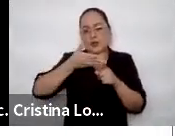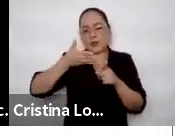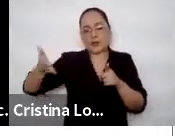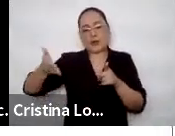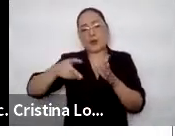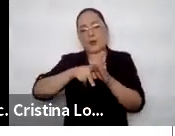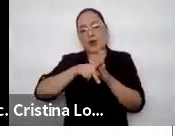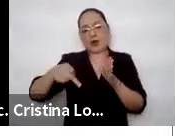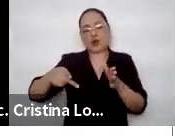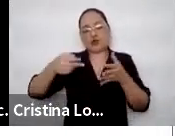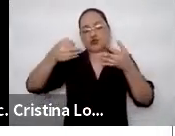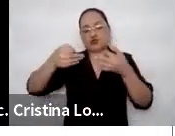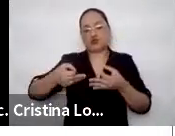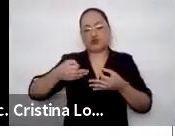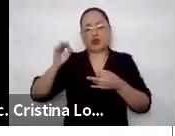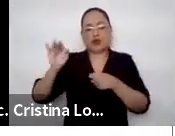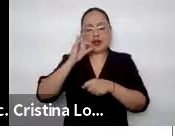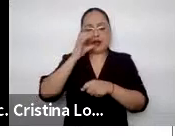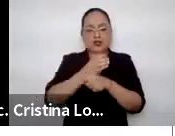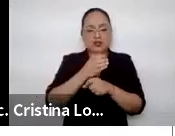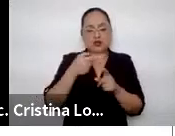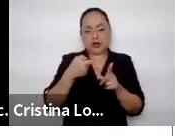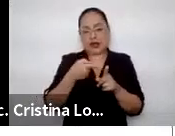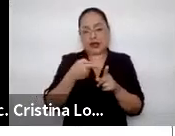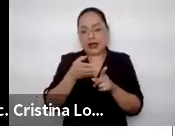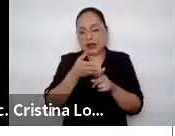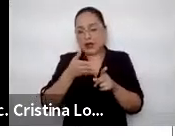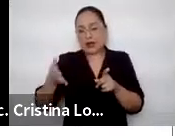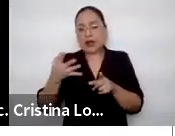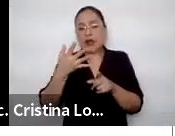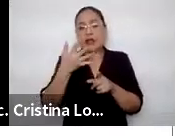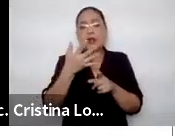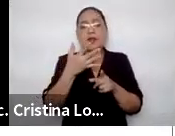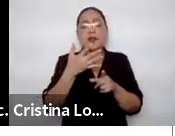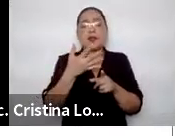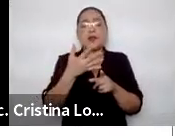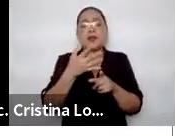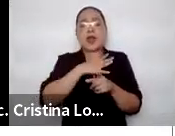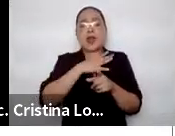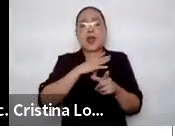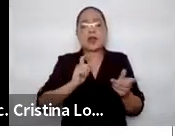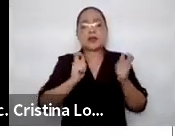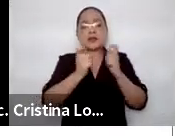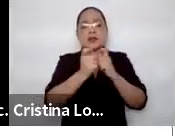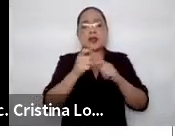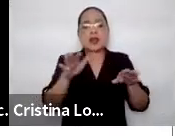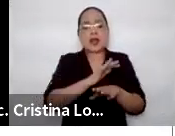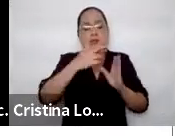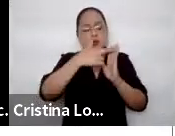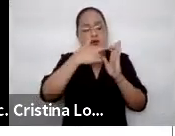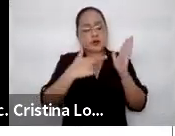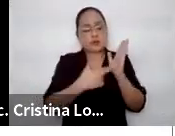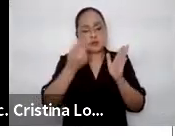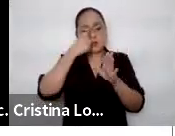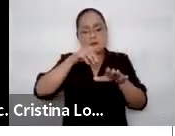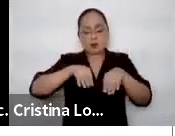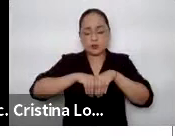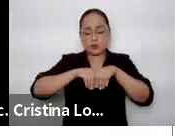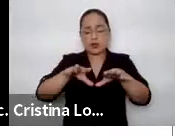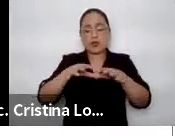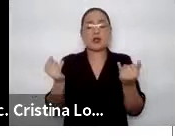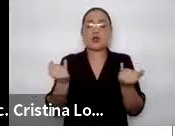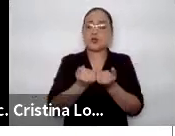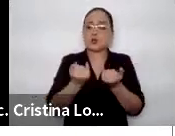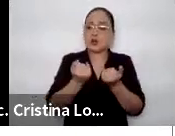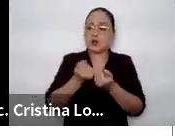Semanario Judicial de la Federación al establecerse unos cambios en las bases para su publicación y para la